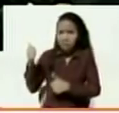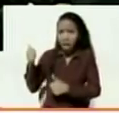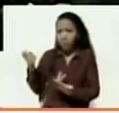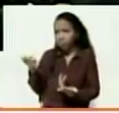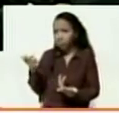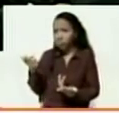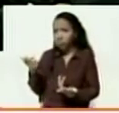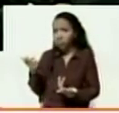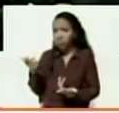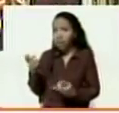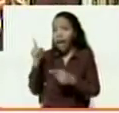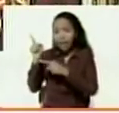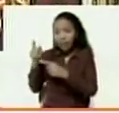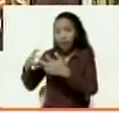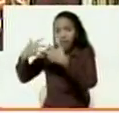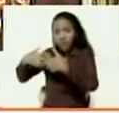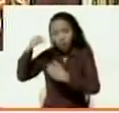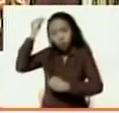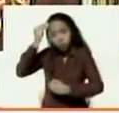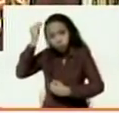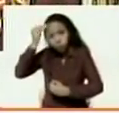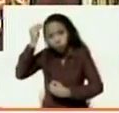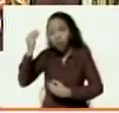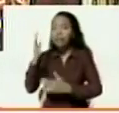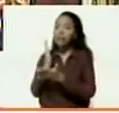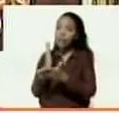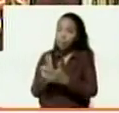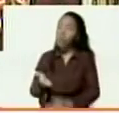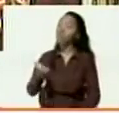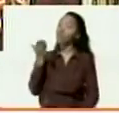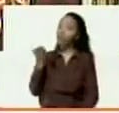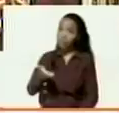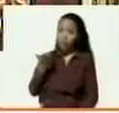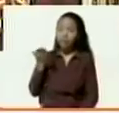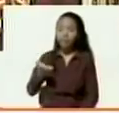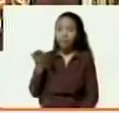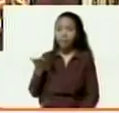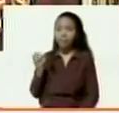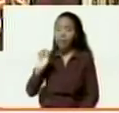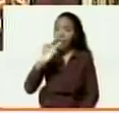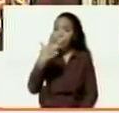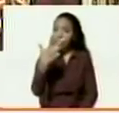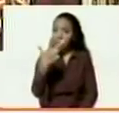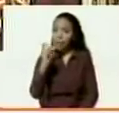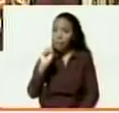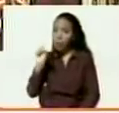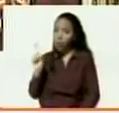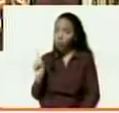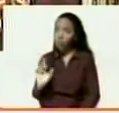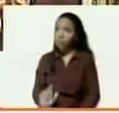Que quede para la reflexión, pues. Siempre es muy importante. La tercera pregunta